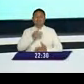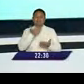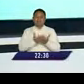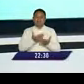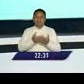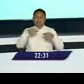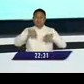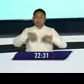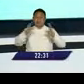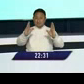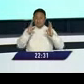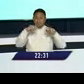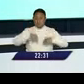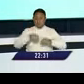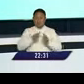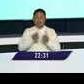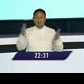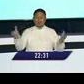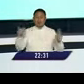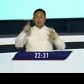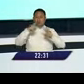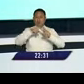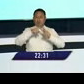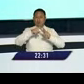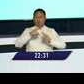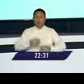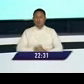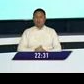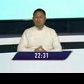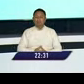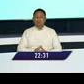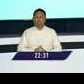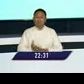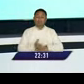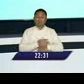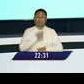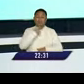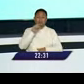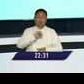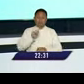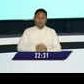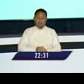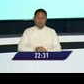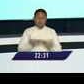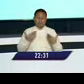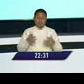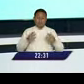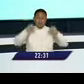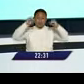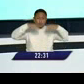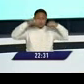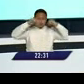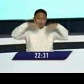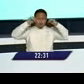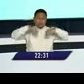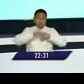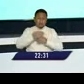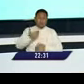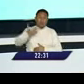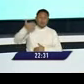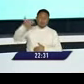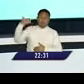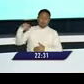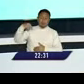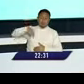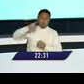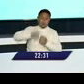Gracias por seguir en sintonía de la emisión estelar del Comercio TV. Y como lo anunciamos, tras las fuertes lluvias registradas durante los últimos días